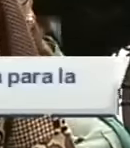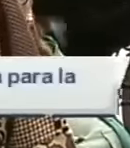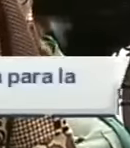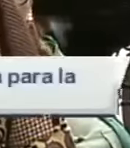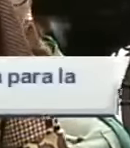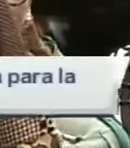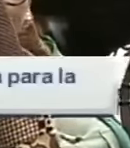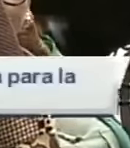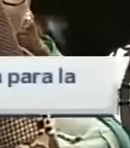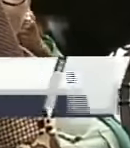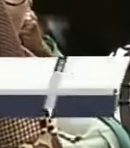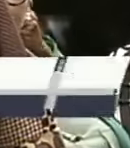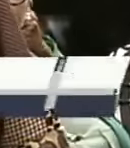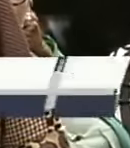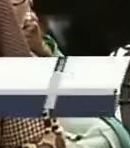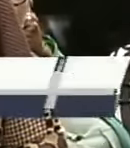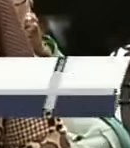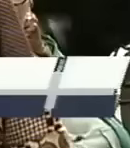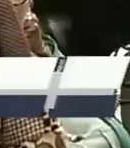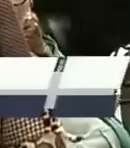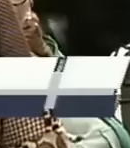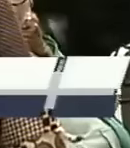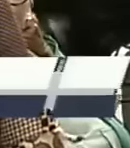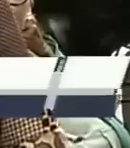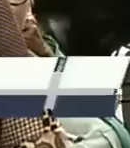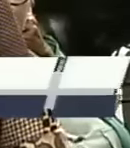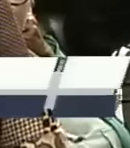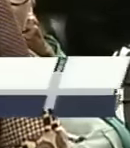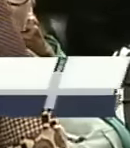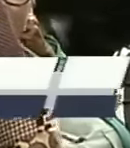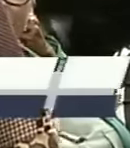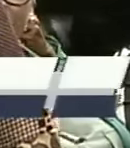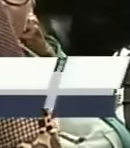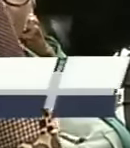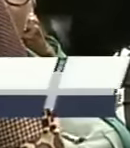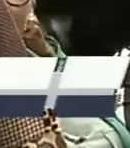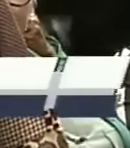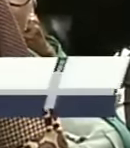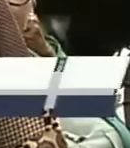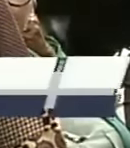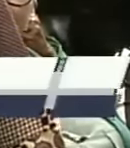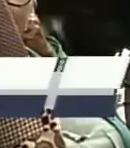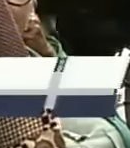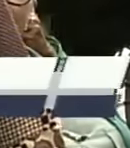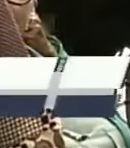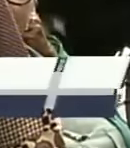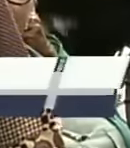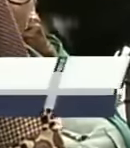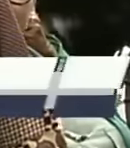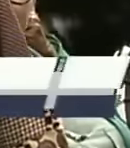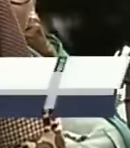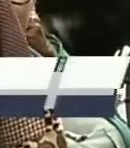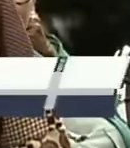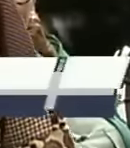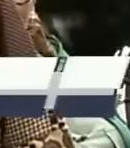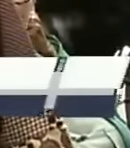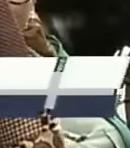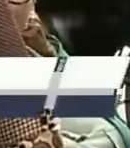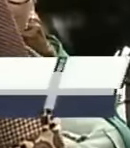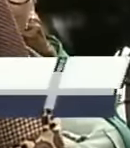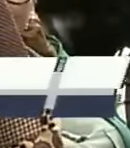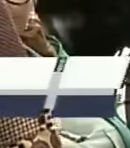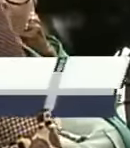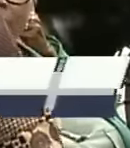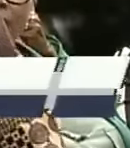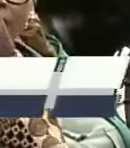Indígenas, por instrucciones de nuestra presidenta de la Comisión, Nicia Maldonado. Allí hablé con los hermanos